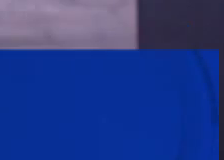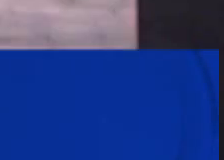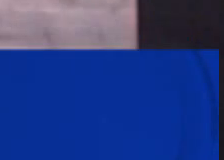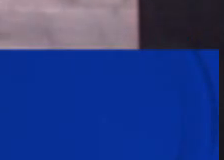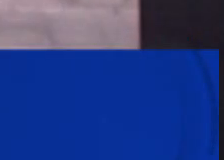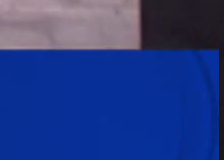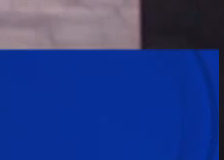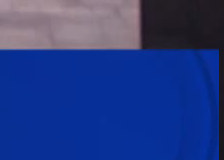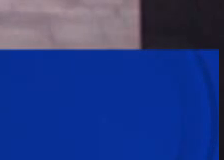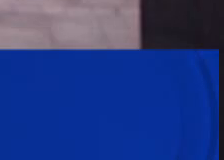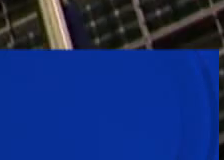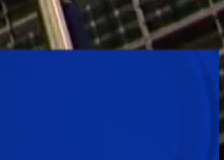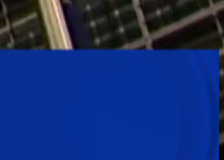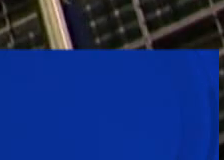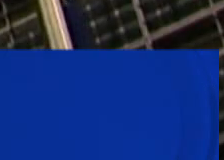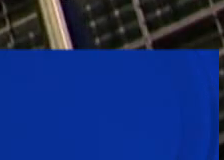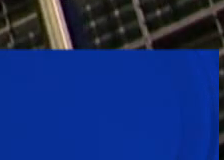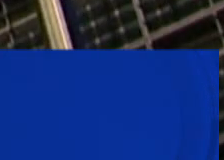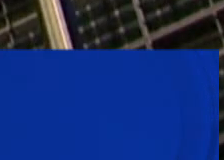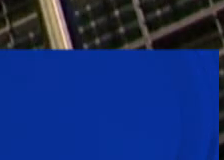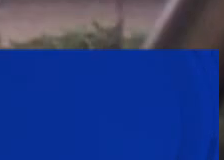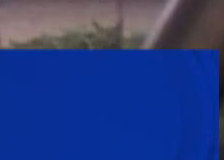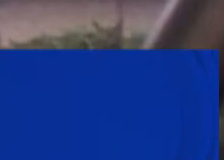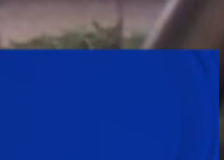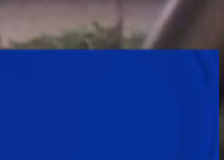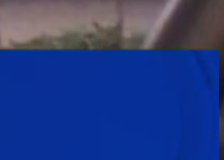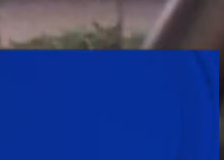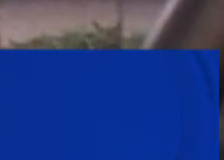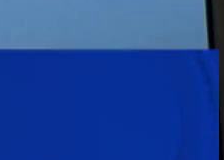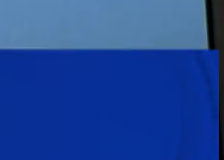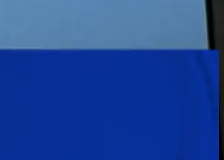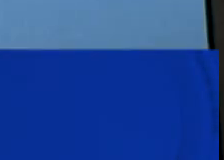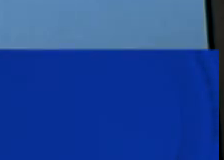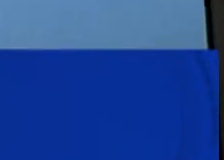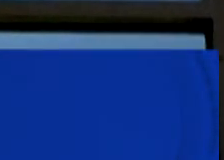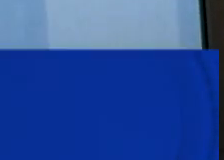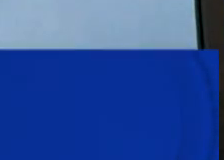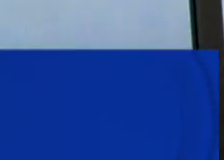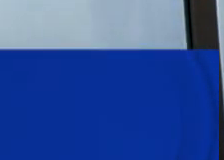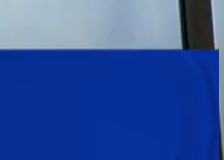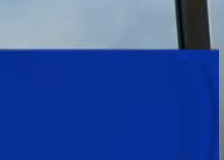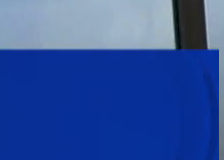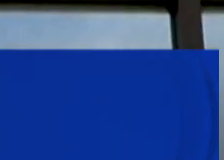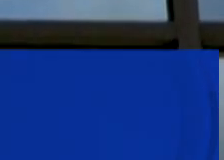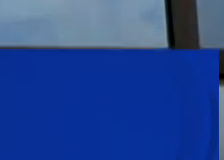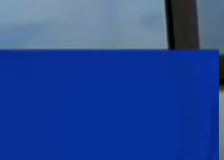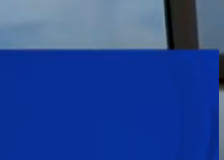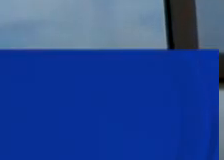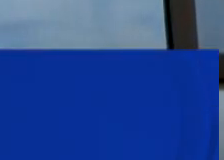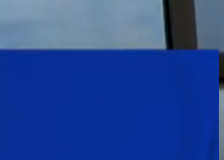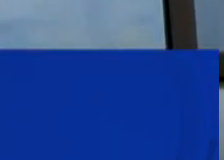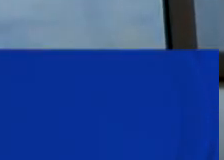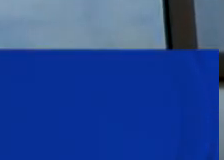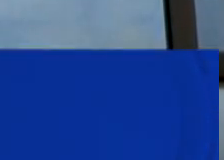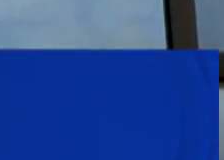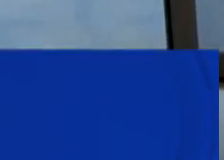A principios de septiembre, el texto definitivo del acuerdo fue aprobado por la Comisión Europea, el órgano ejecutivo del bloque, y remitido al Consejo